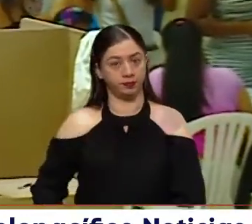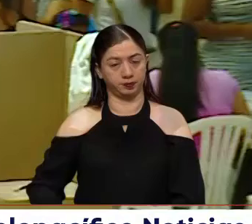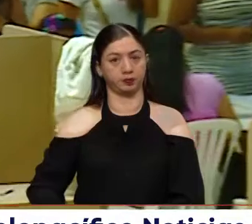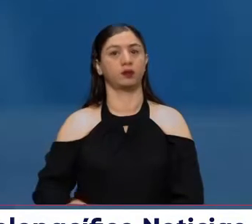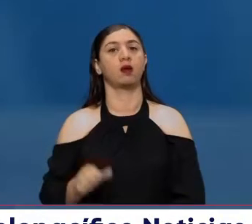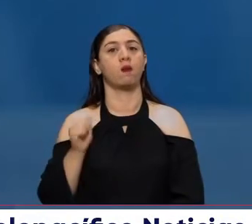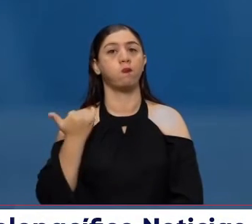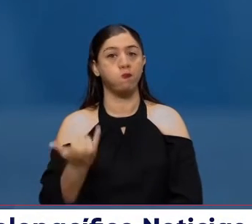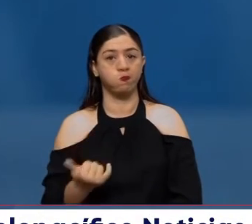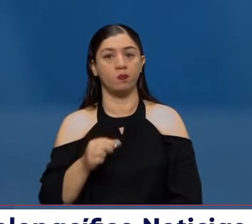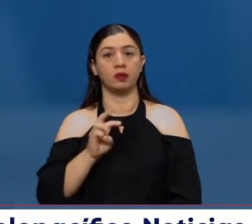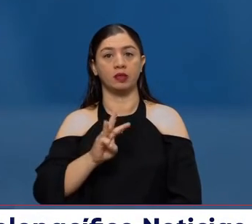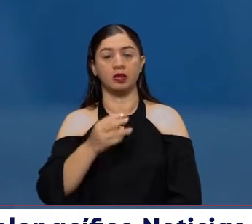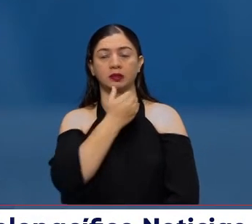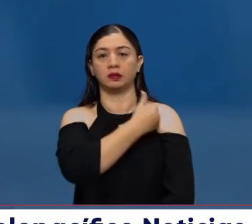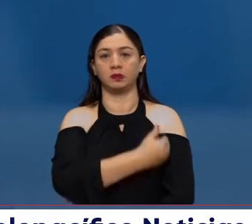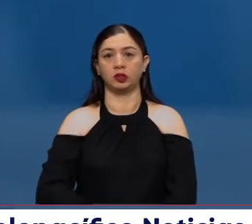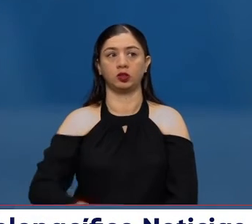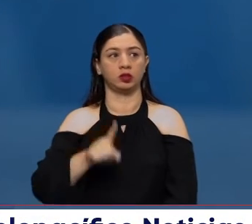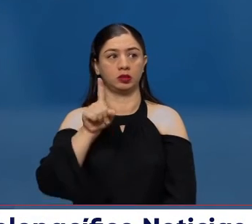electoral en el departamento es de